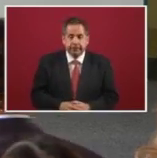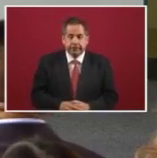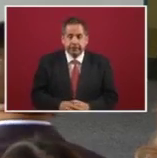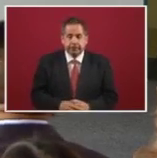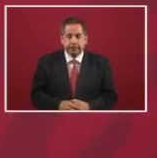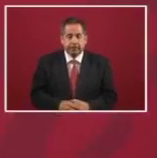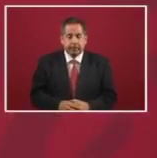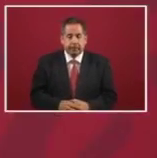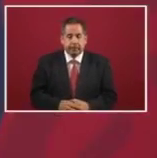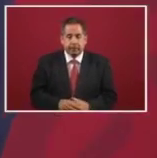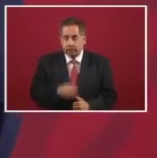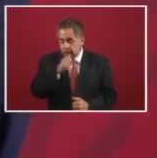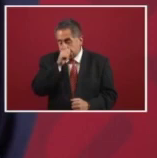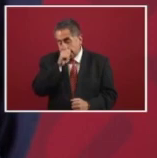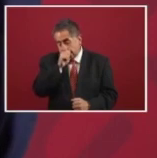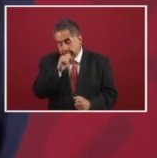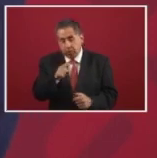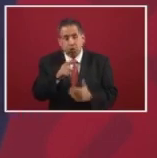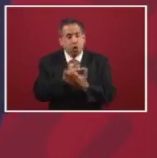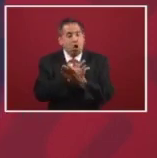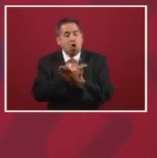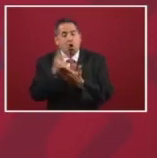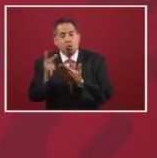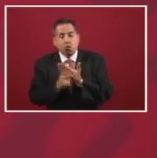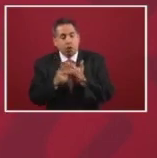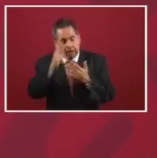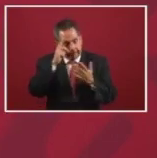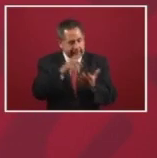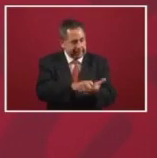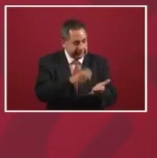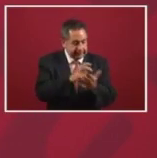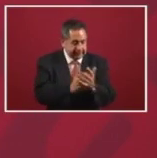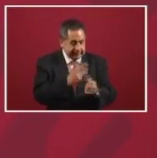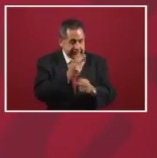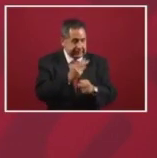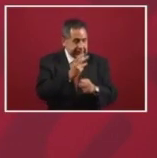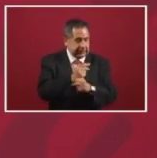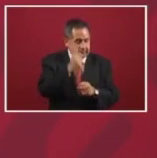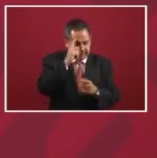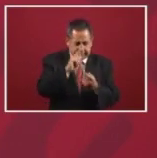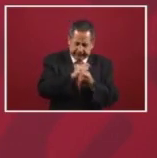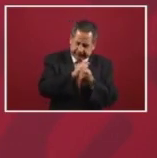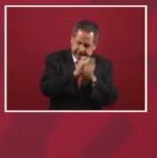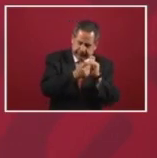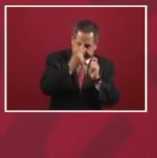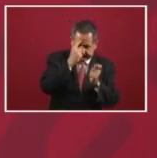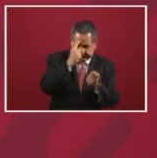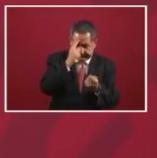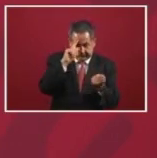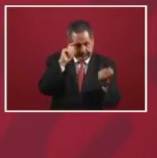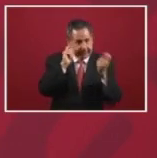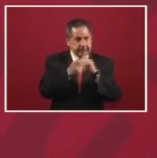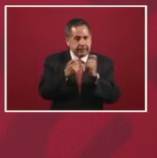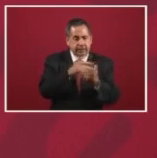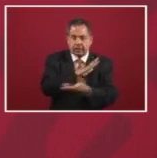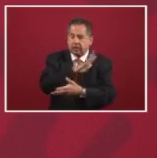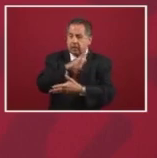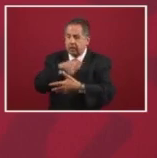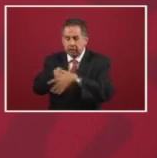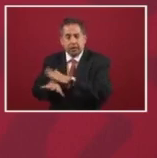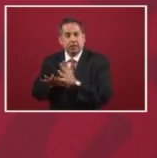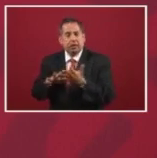la aplicación de los programas de readaptación, y eso pues